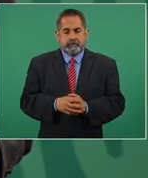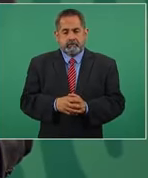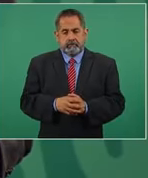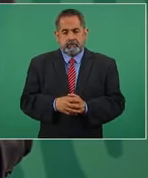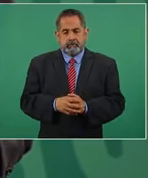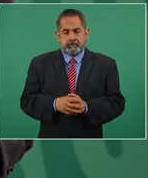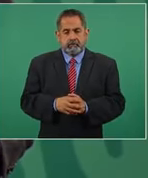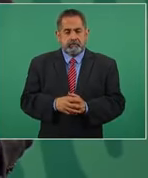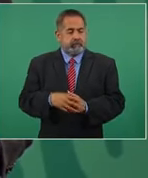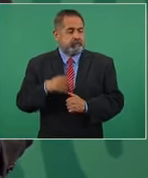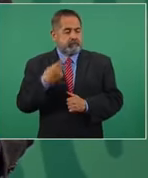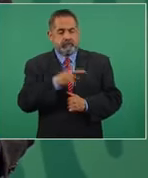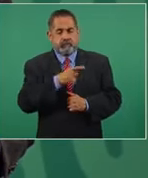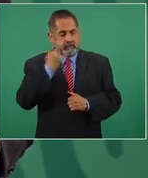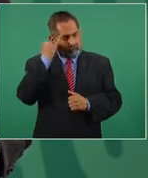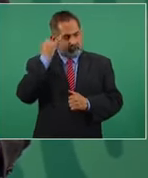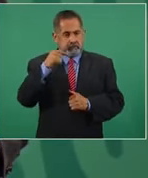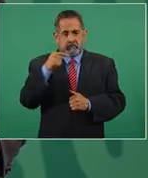su